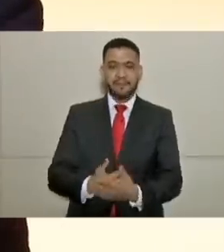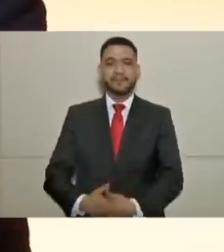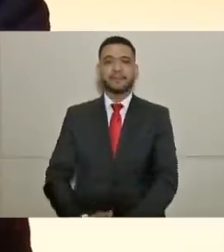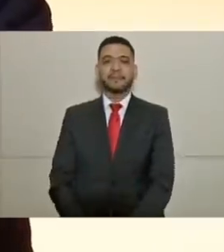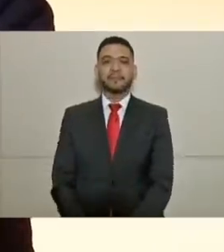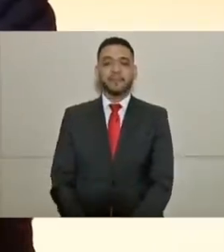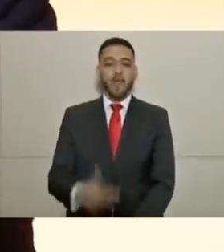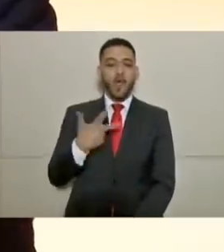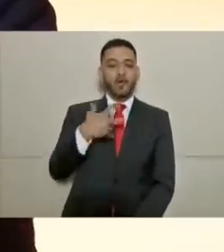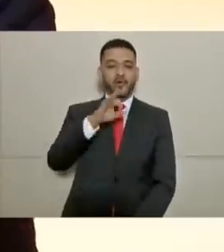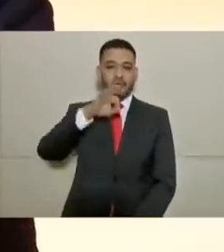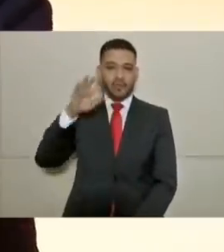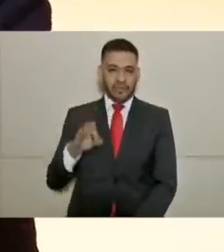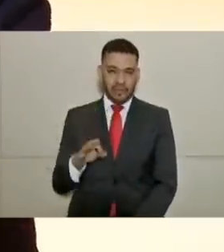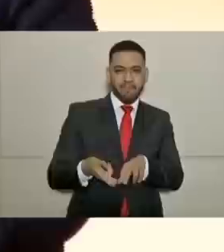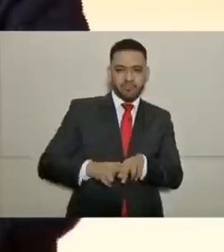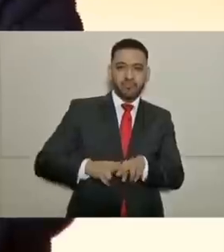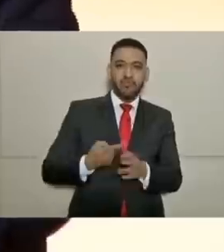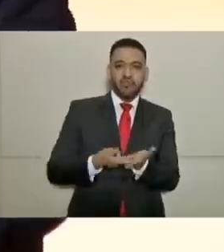en 8%.